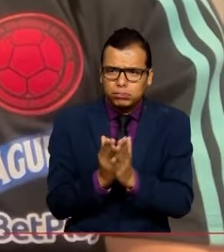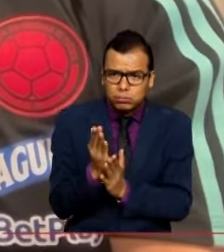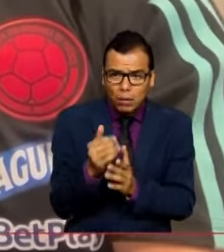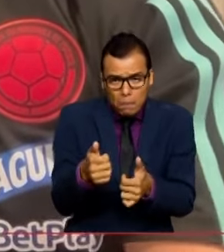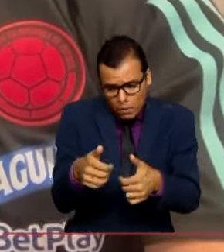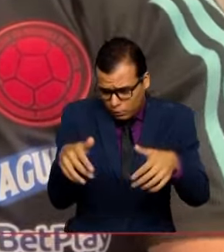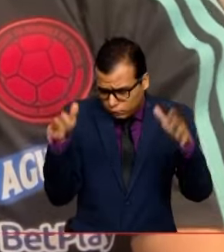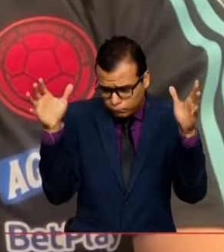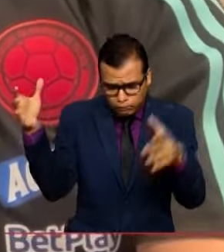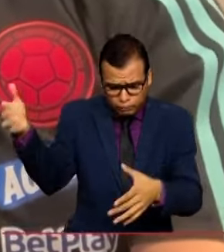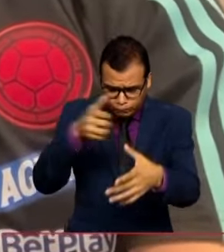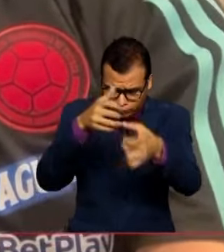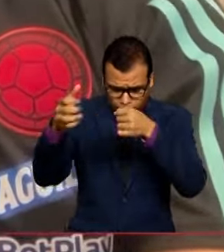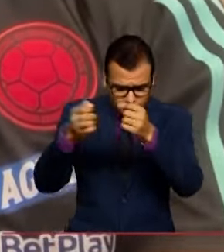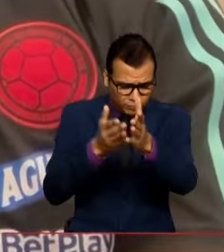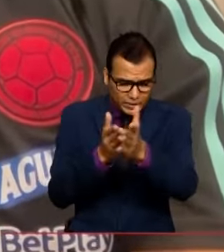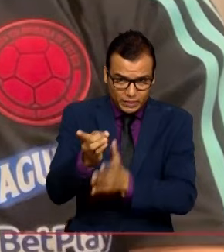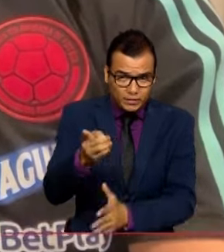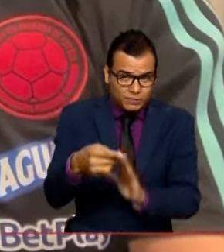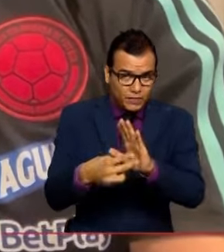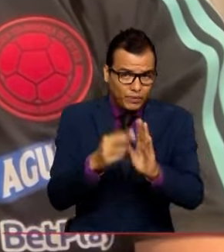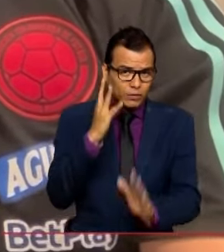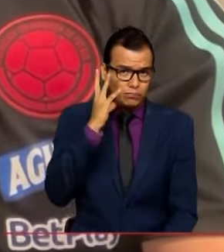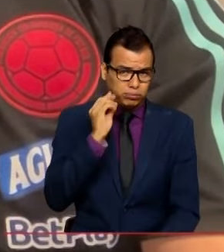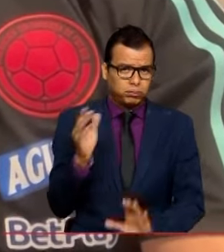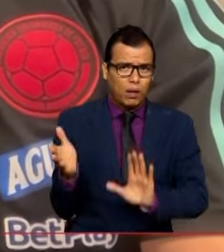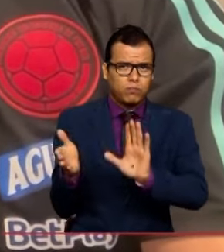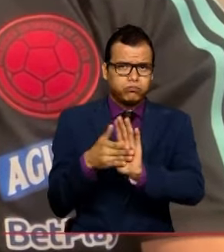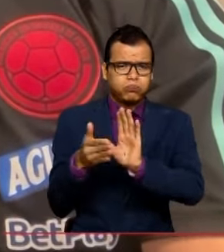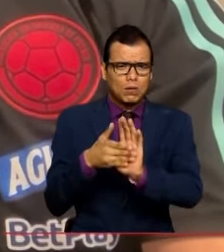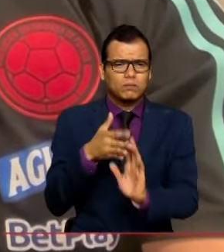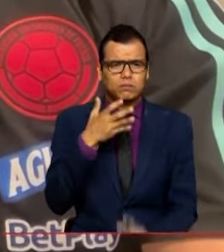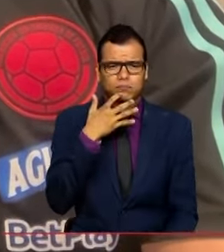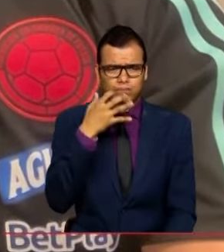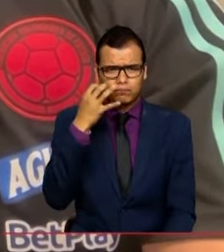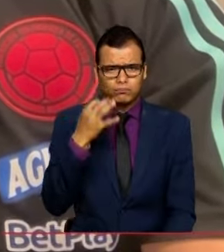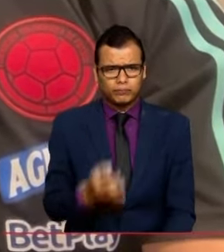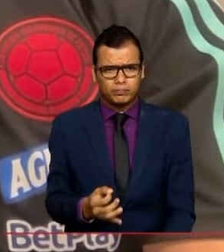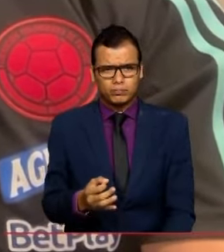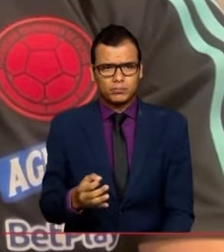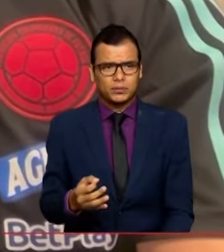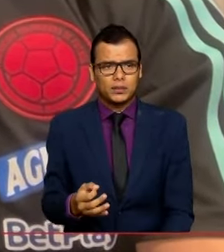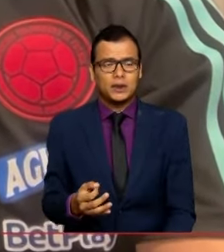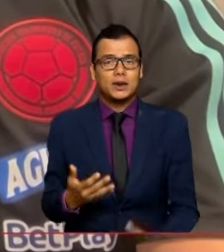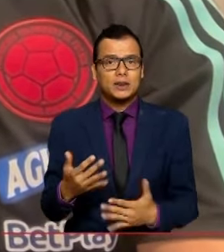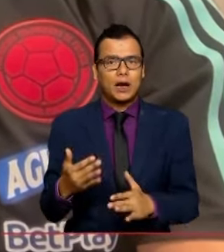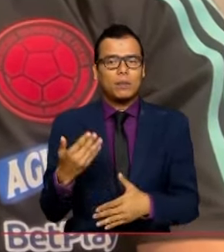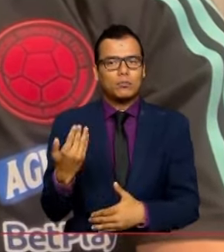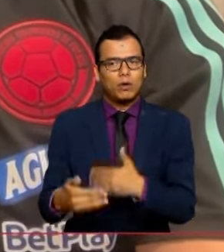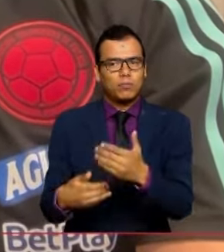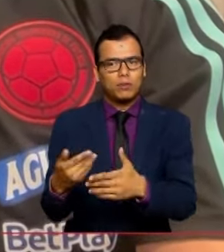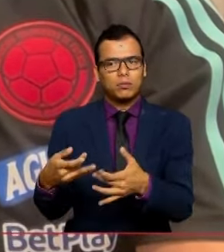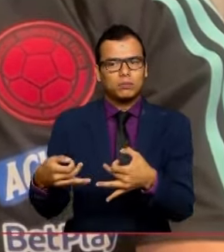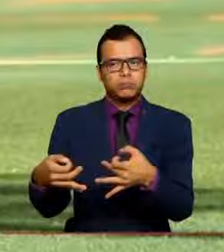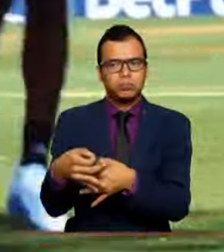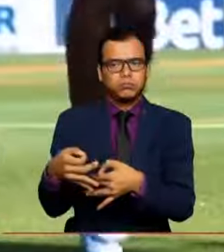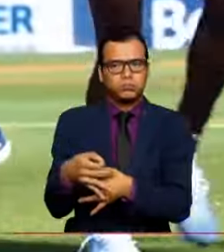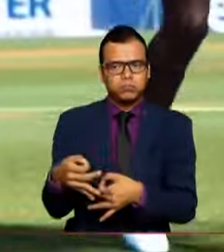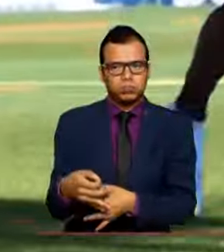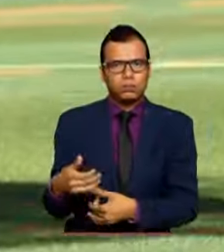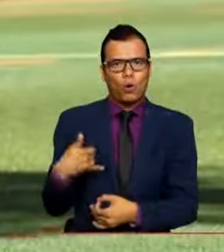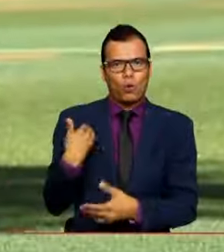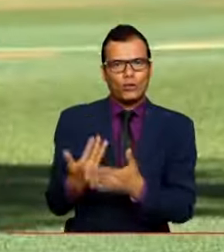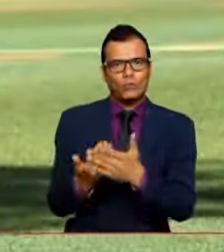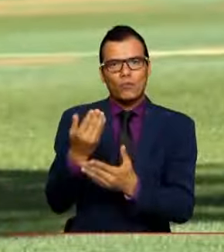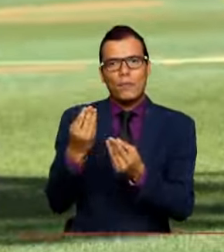y su experiencia. Creo que es muy importante que el legado lo vayan dejando de a poco a los jugadores jóvenes, que les enseñen lo que es la selección.